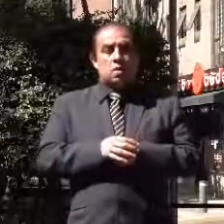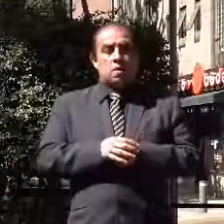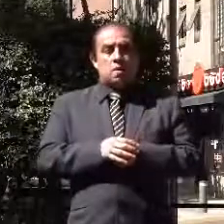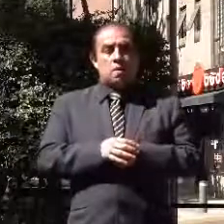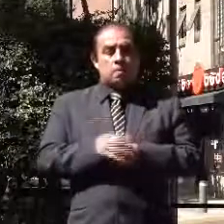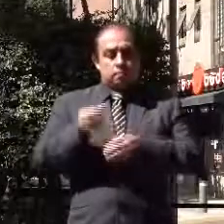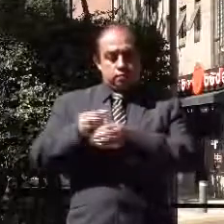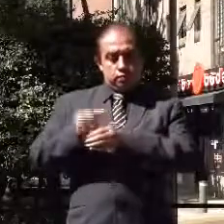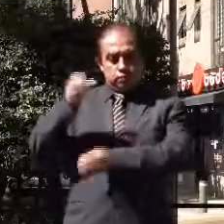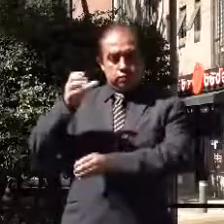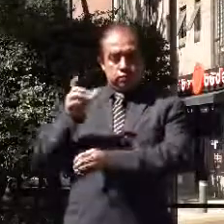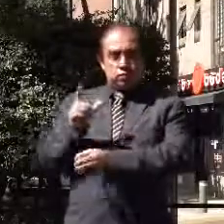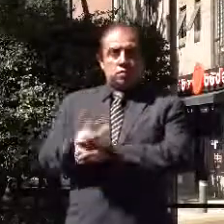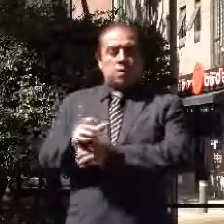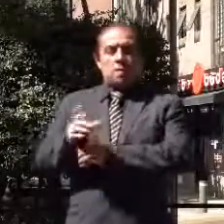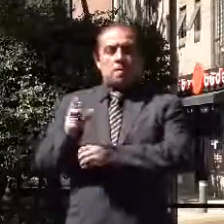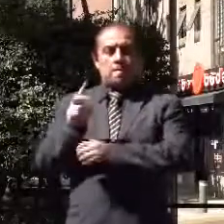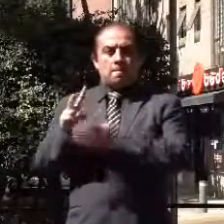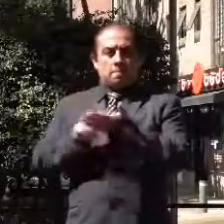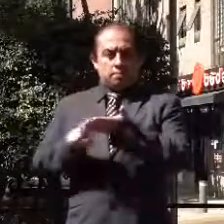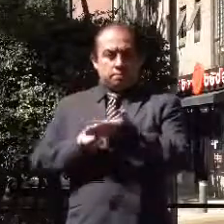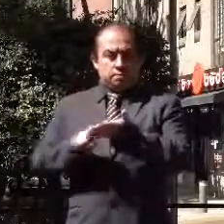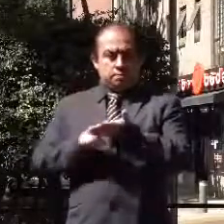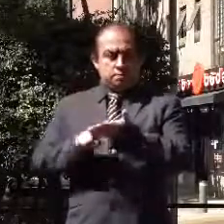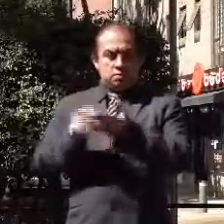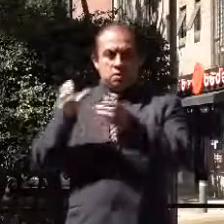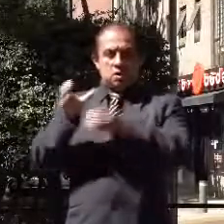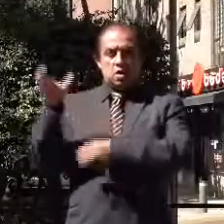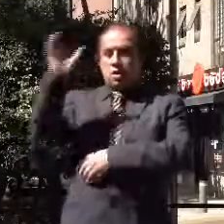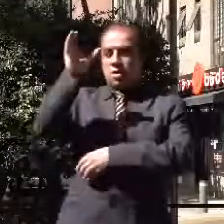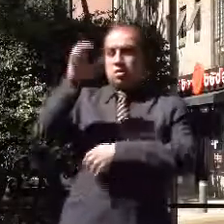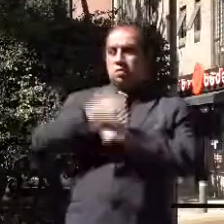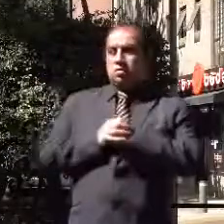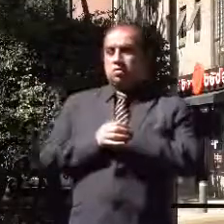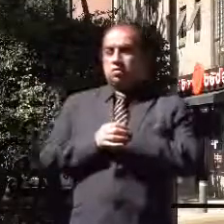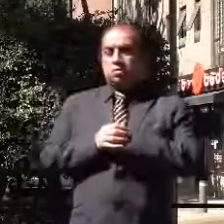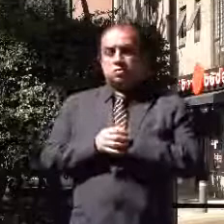verde, en la parte alta, paneles